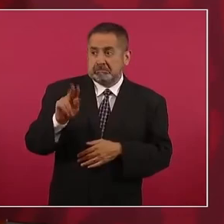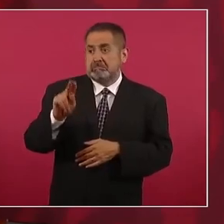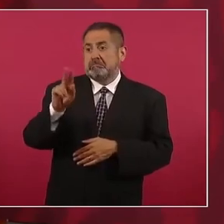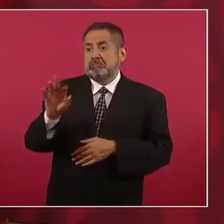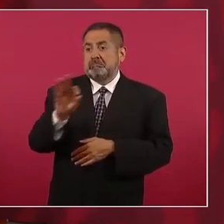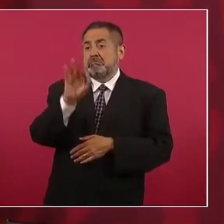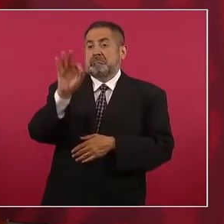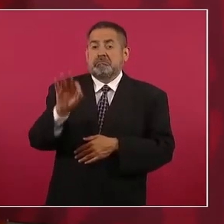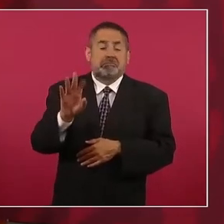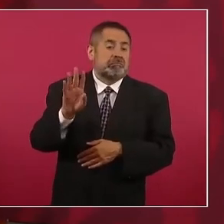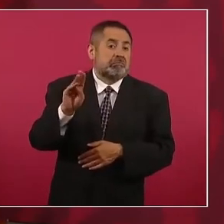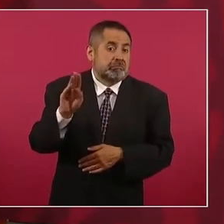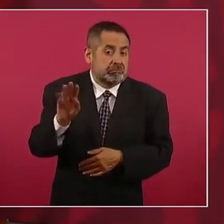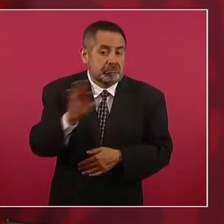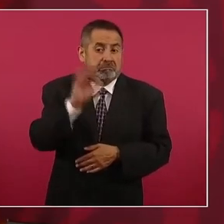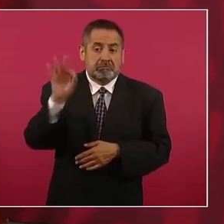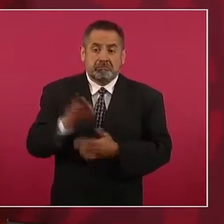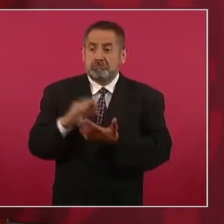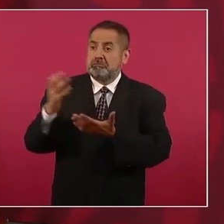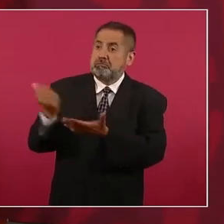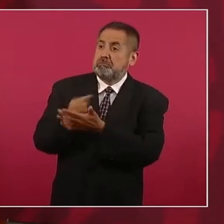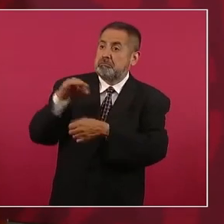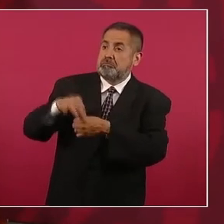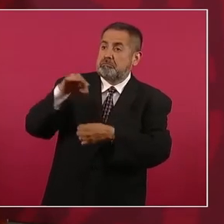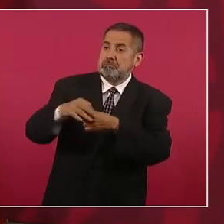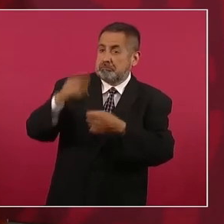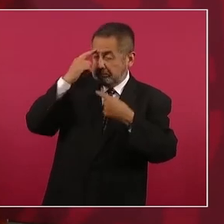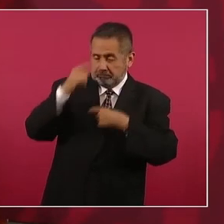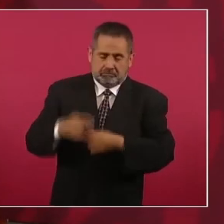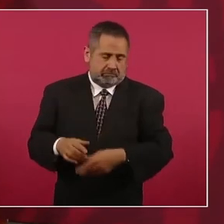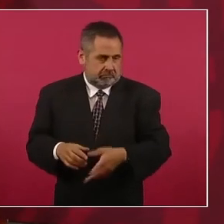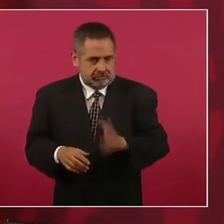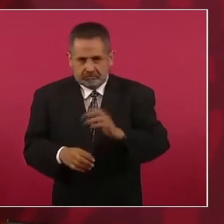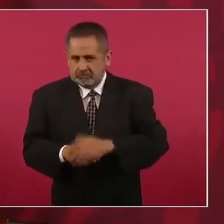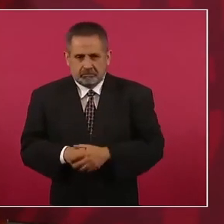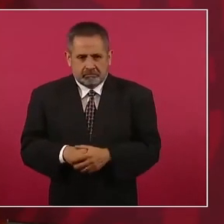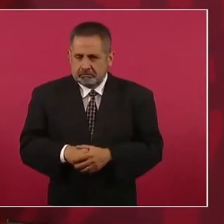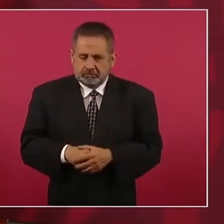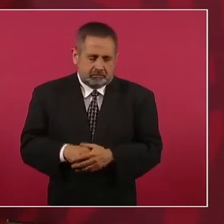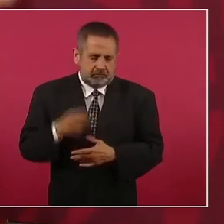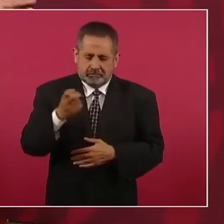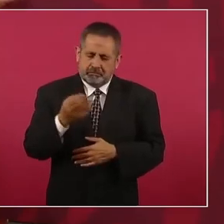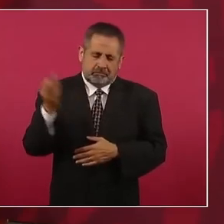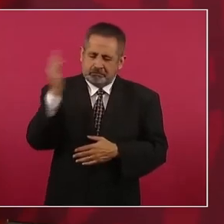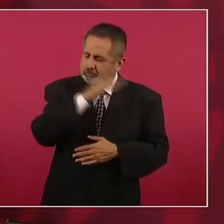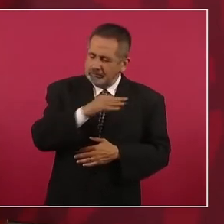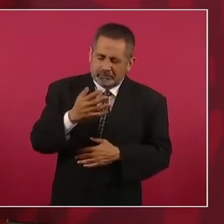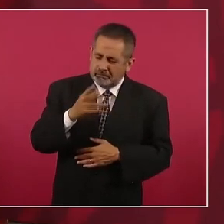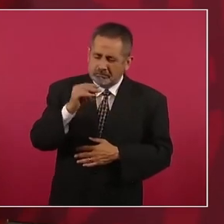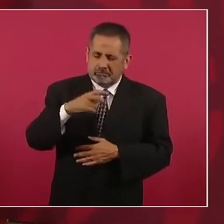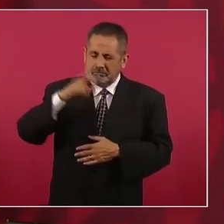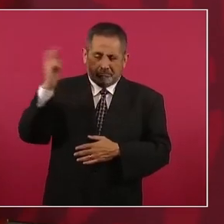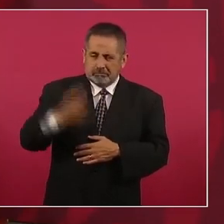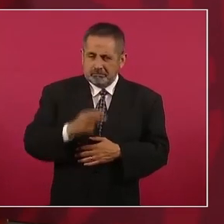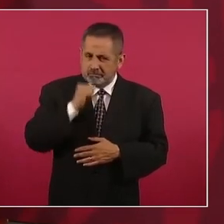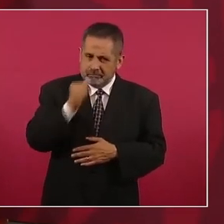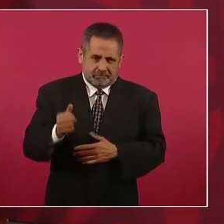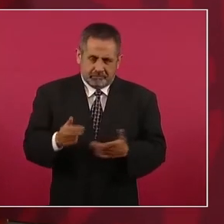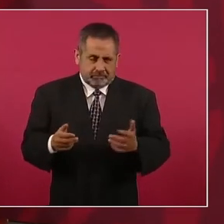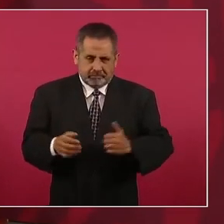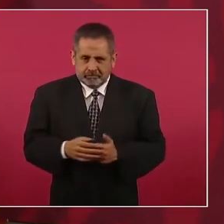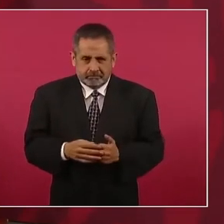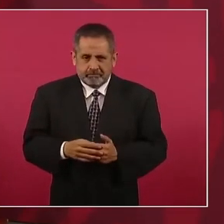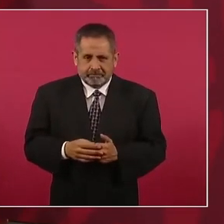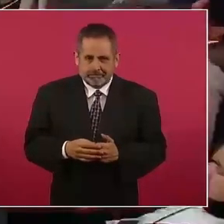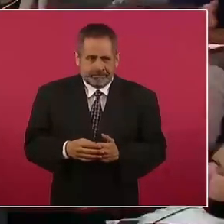80, 90% de los votos. Pues claro que eso no era real. O